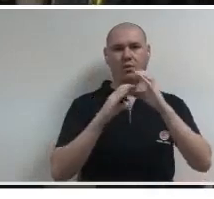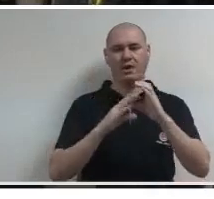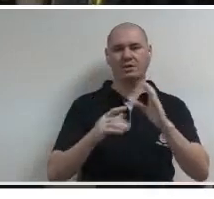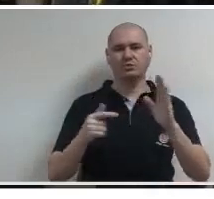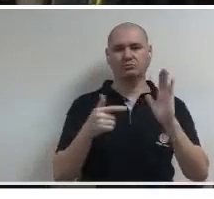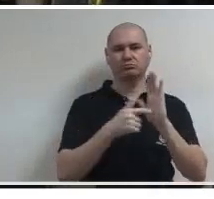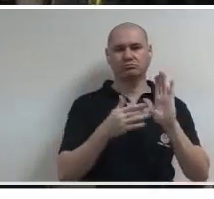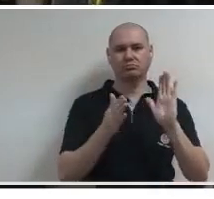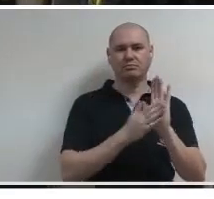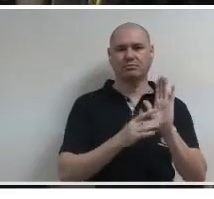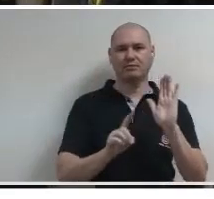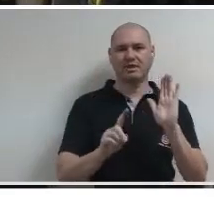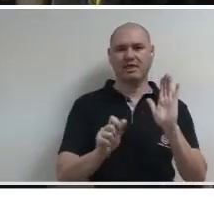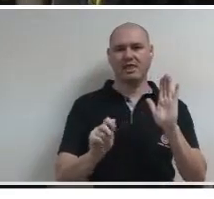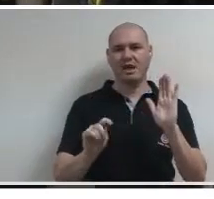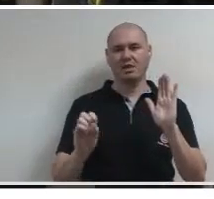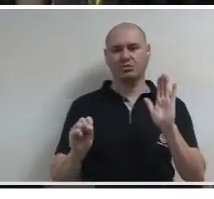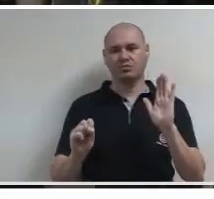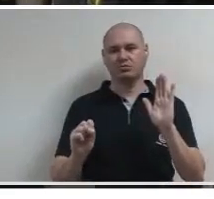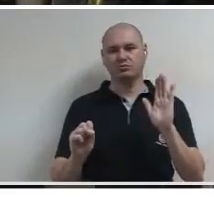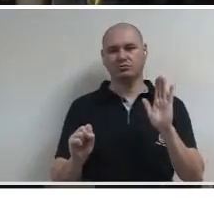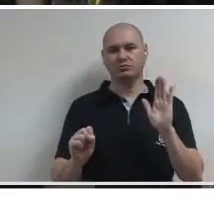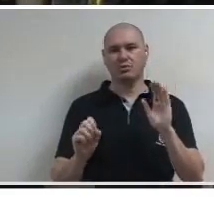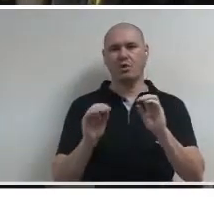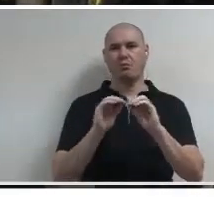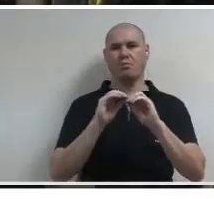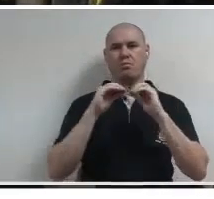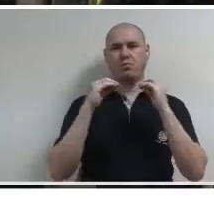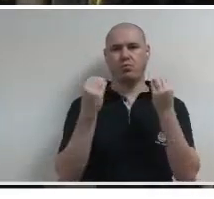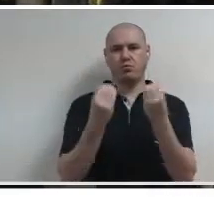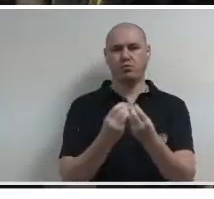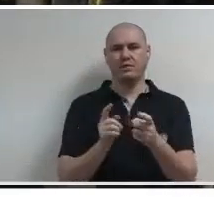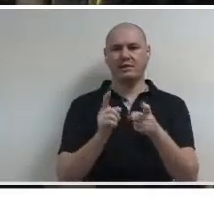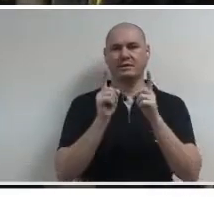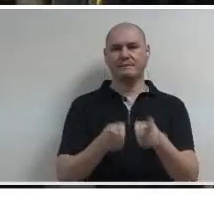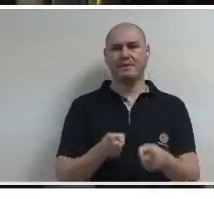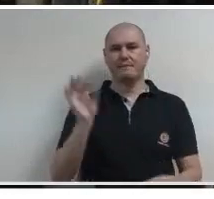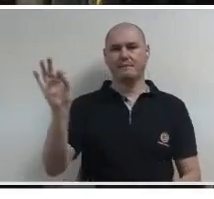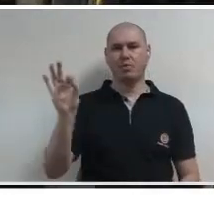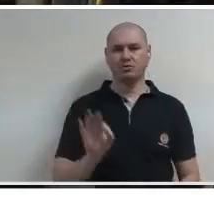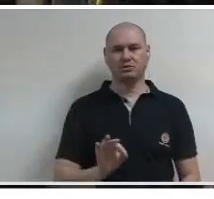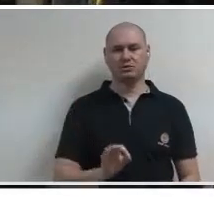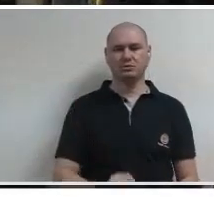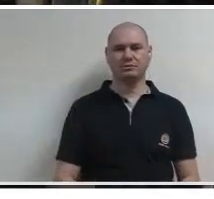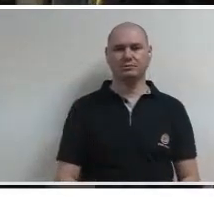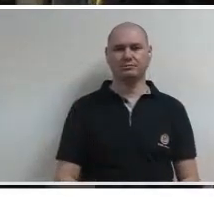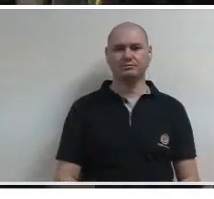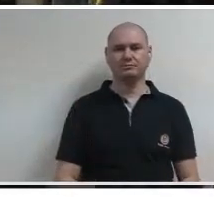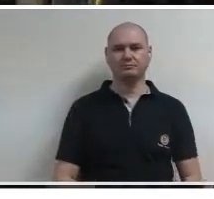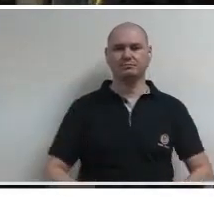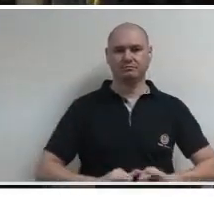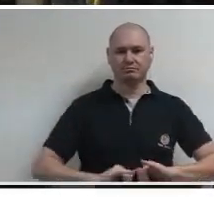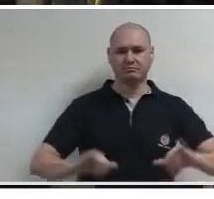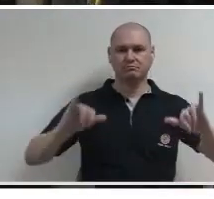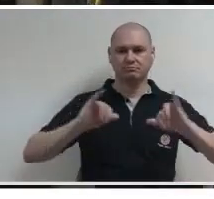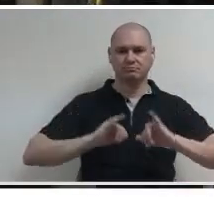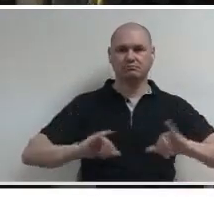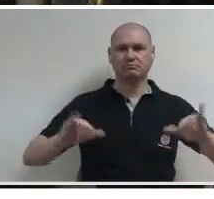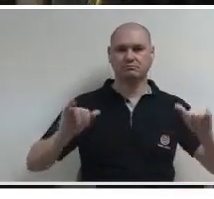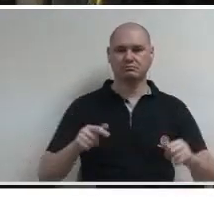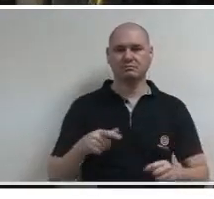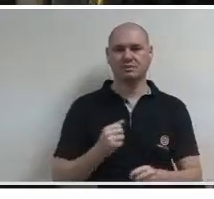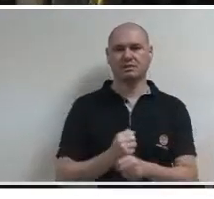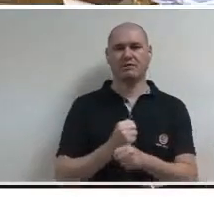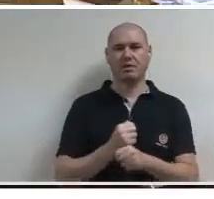Guaranamo y por allá ya Momarandumico a datos cuáles ya huereco andas ahí montañote sino ya esa milla ya